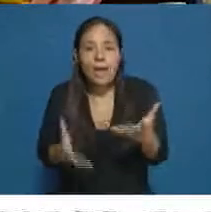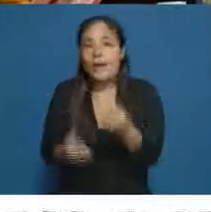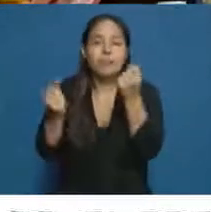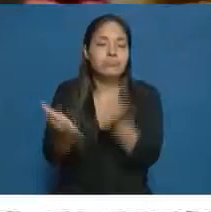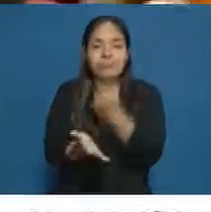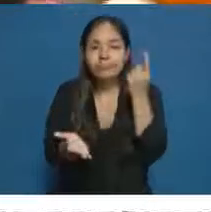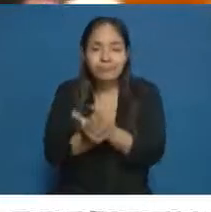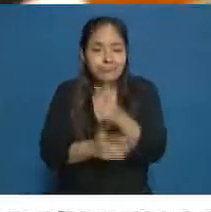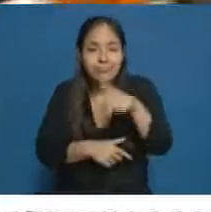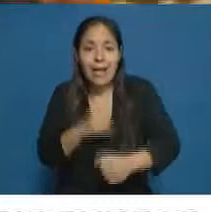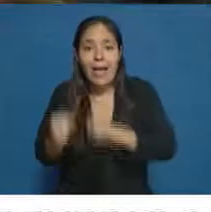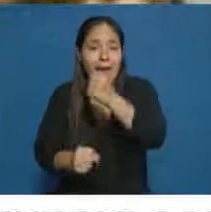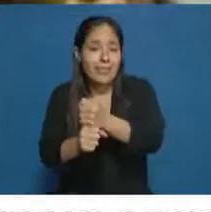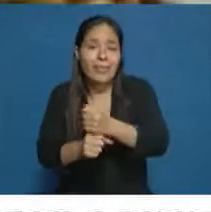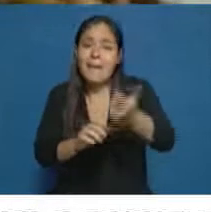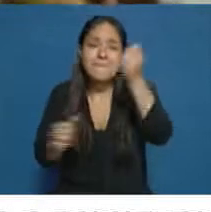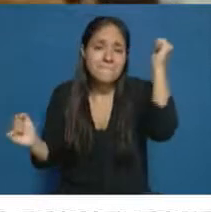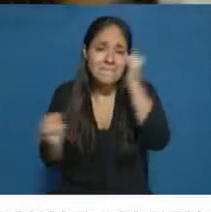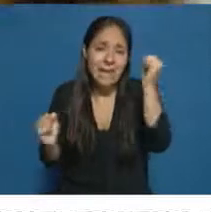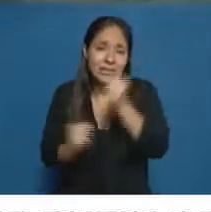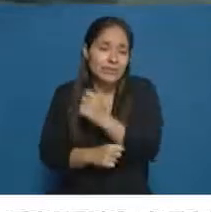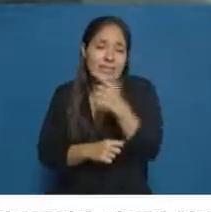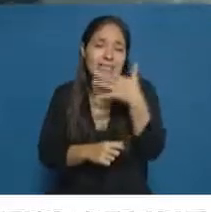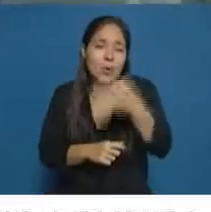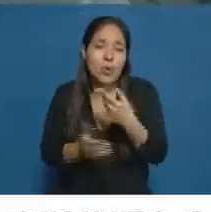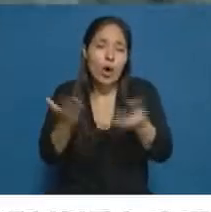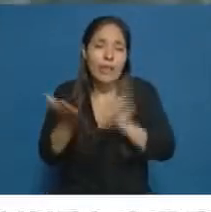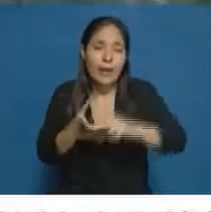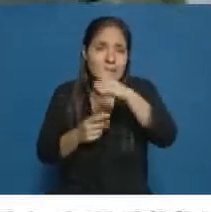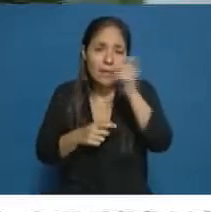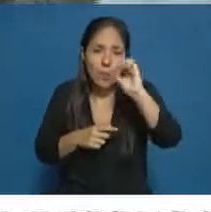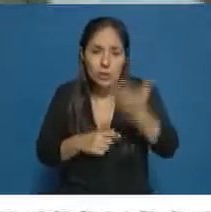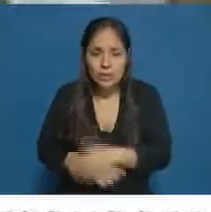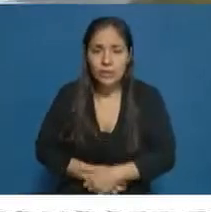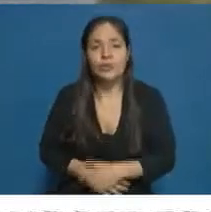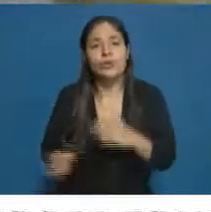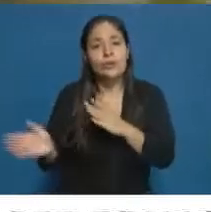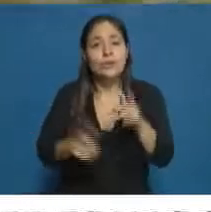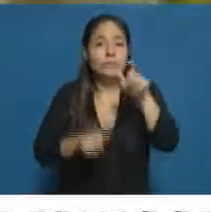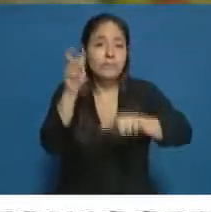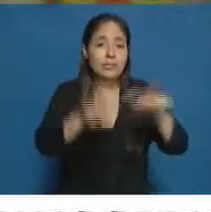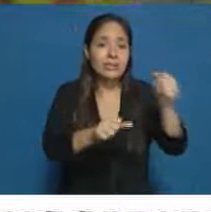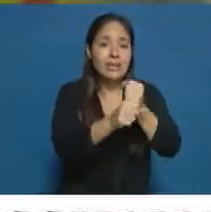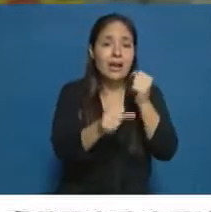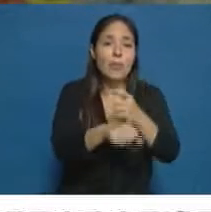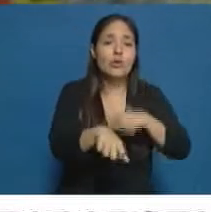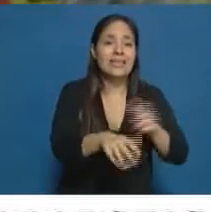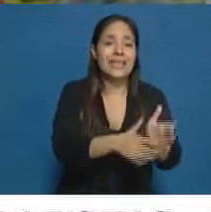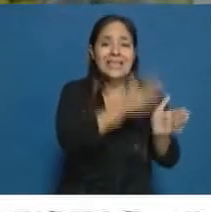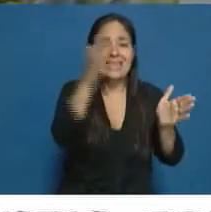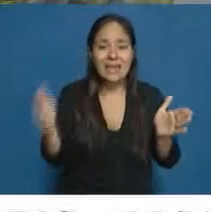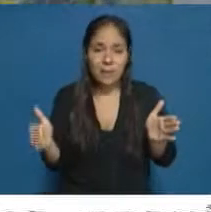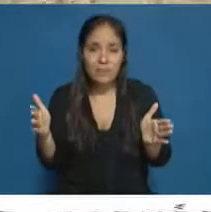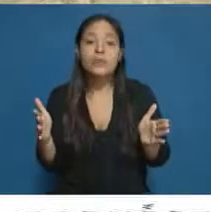para mayo estarán las empresas al 100%. Algunas empresas se vieron obligadas a tomar trabajadores de manera temporal para hacer frente